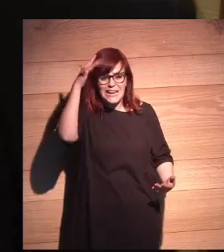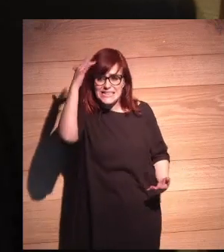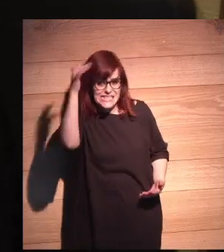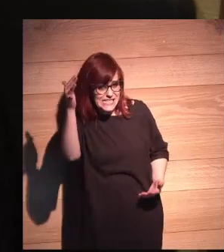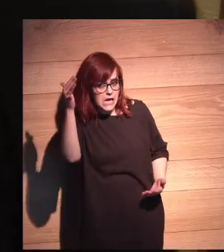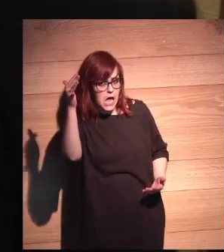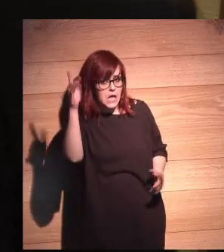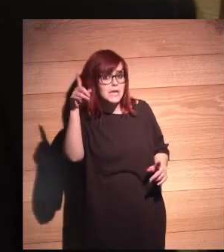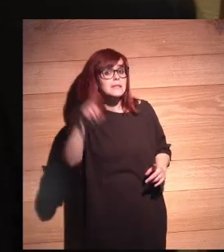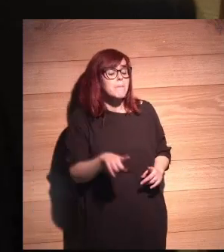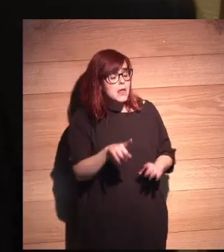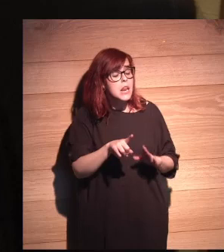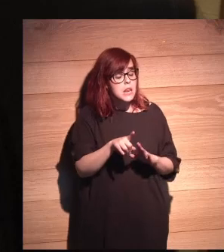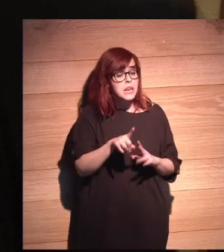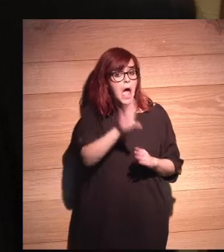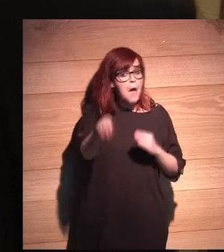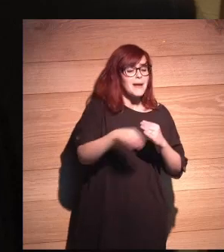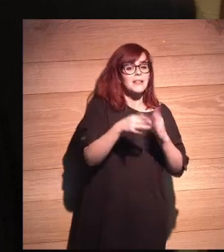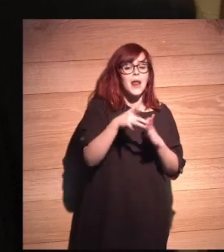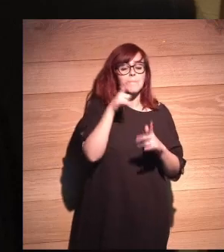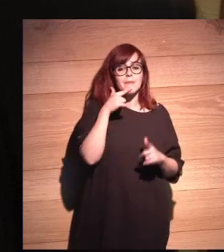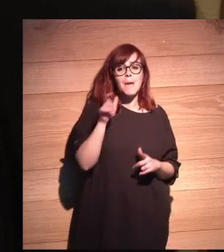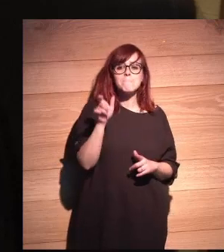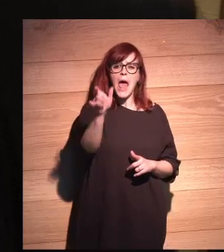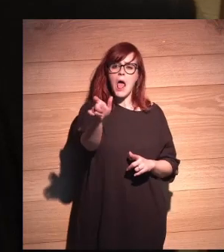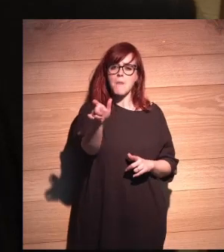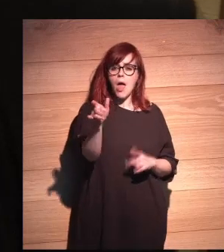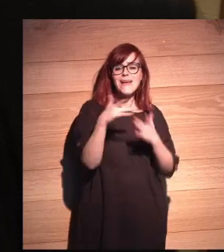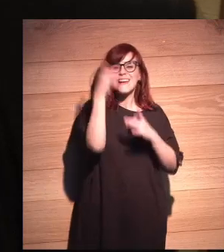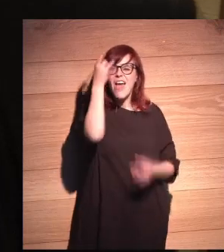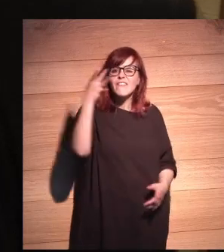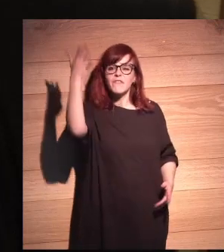Y también, por otra parte, noto que la palabra creatividad,